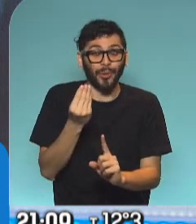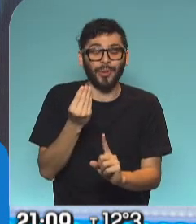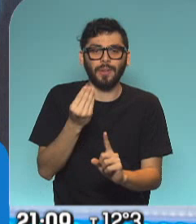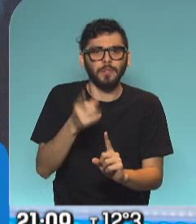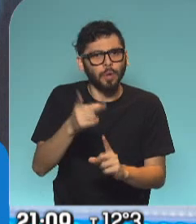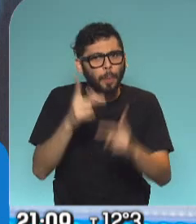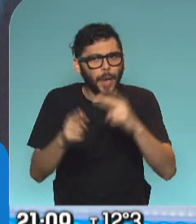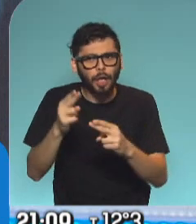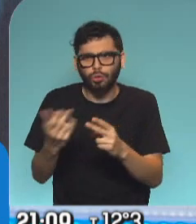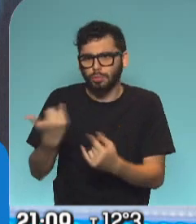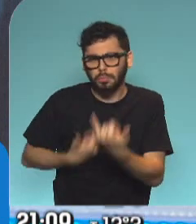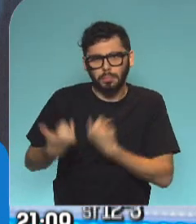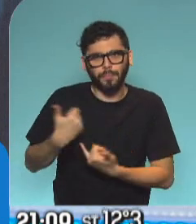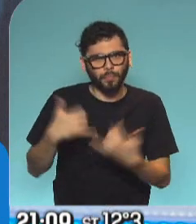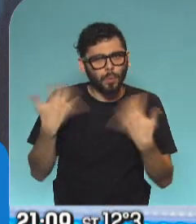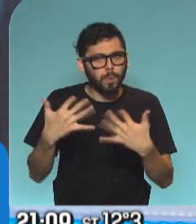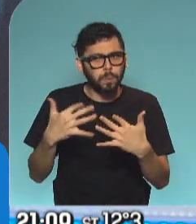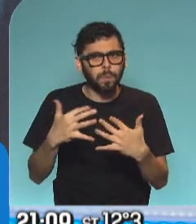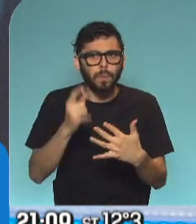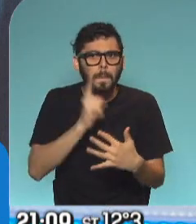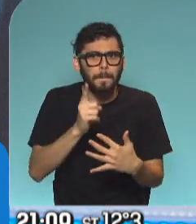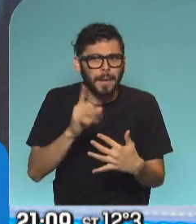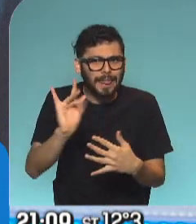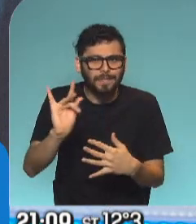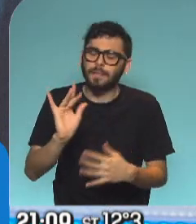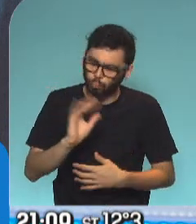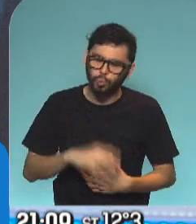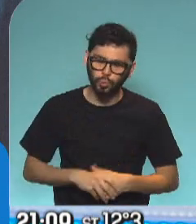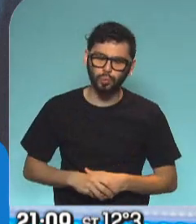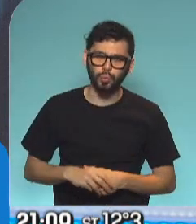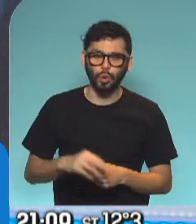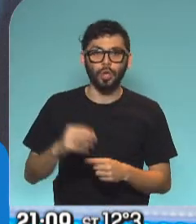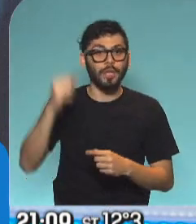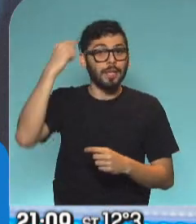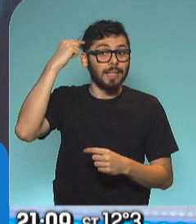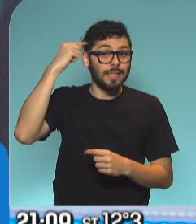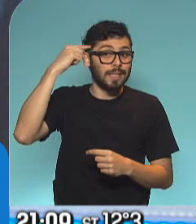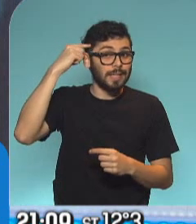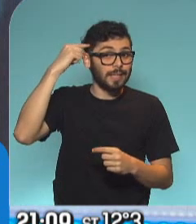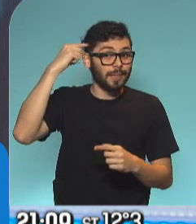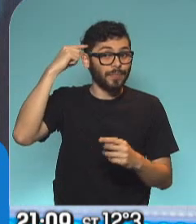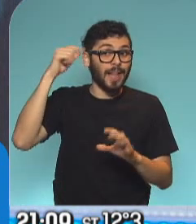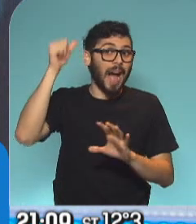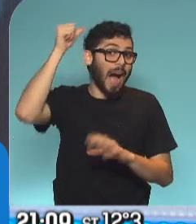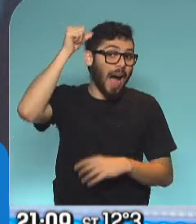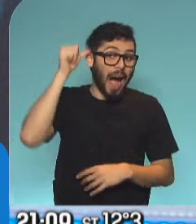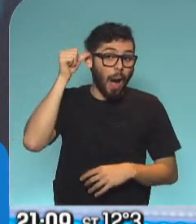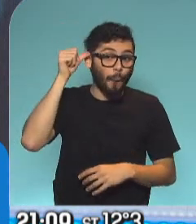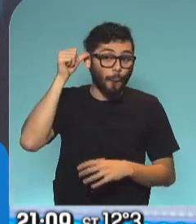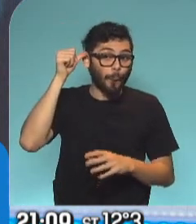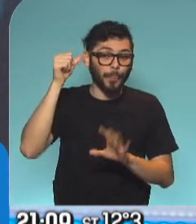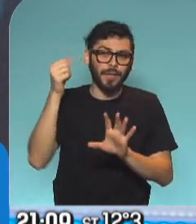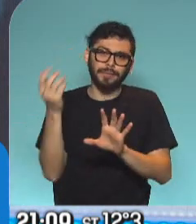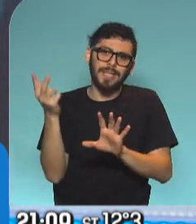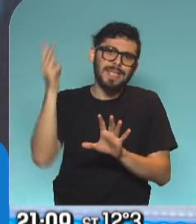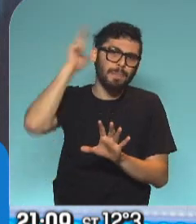recién me contabas, una operación de compleja. riesgo. Claro, le abrieron parte de la cabeza para hacer el implante